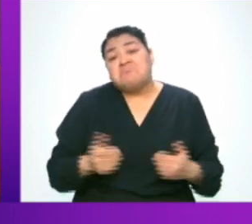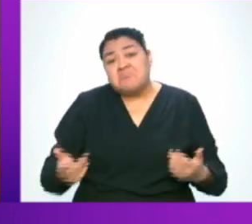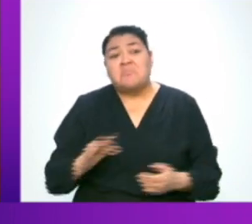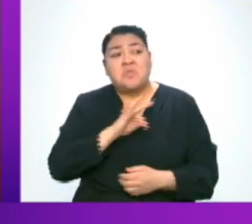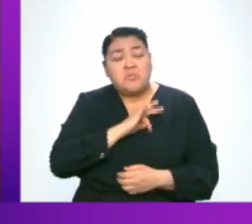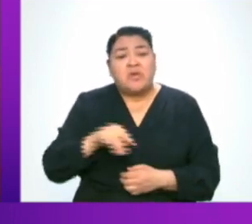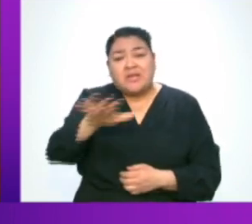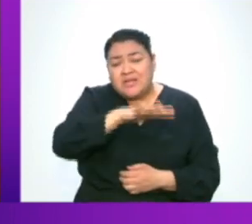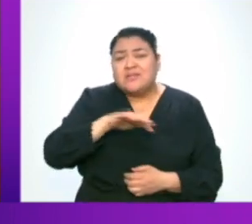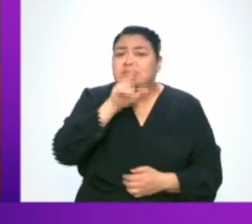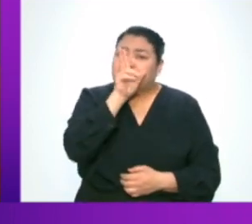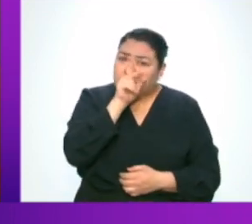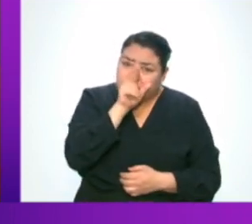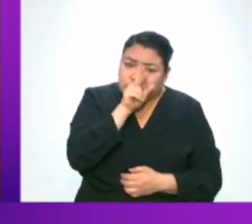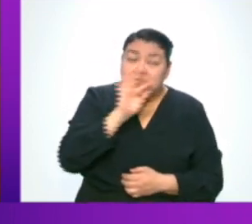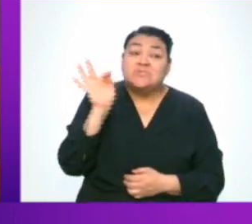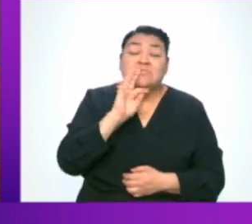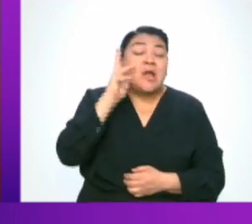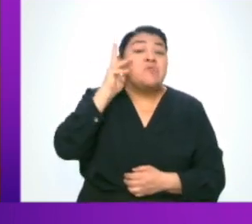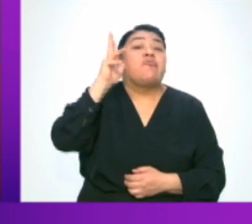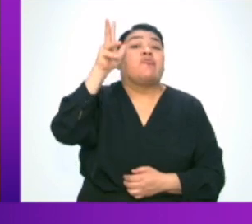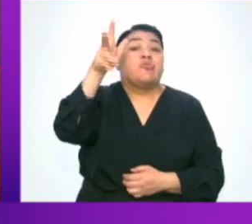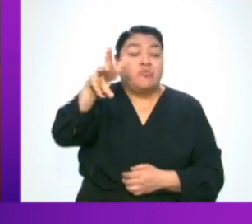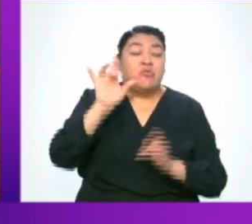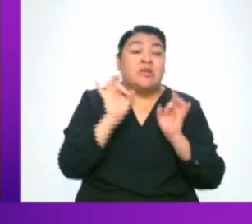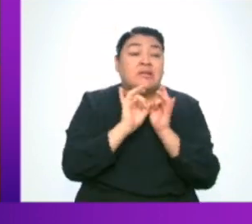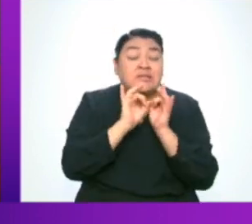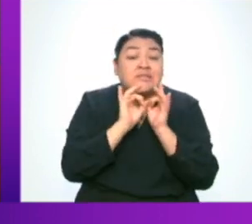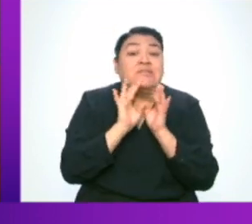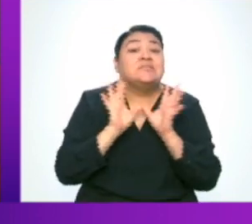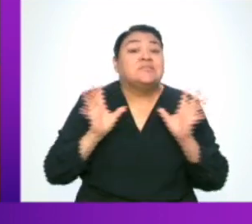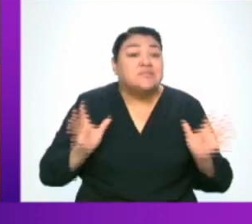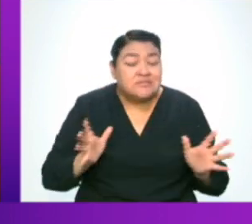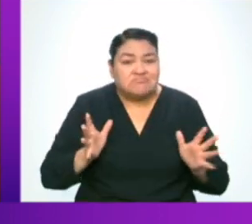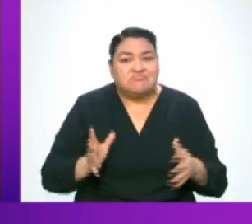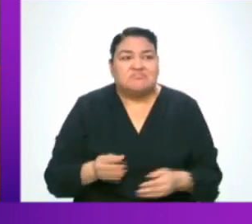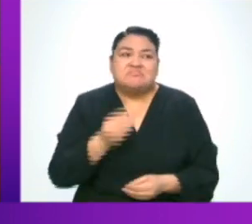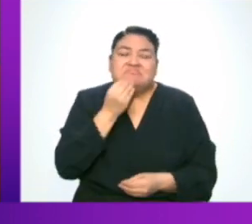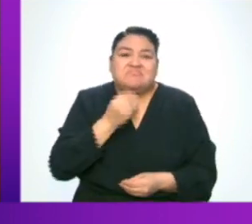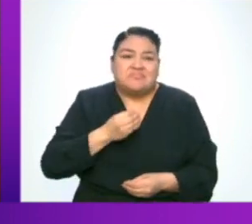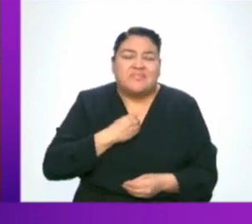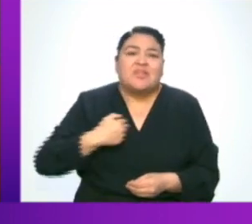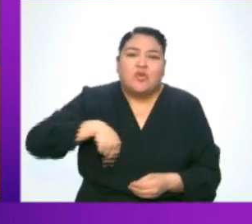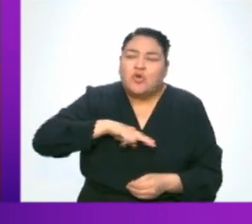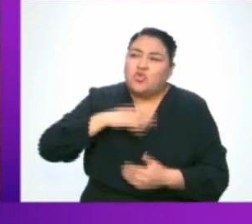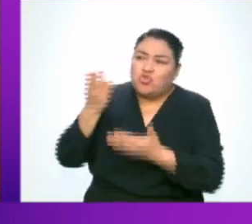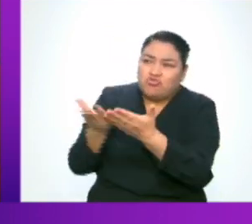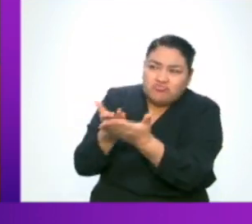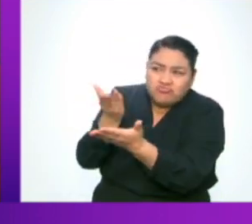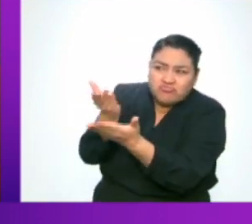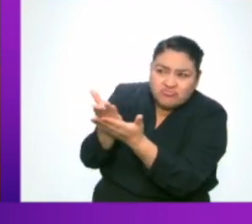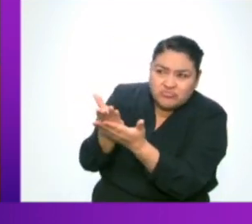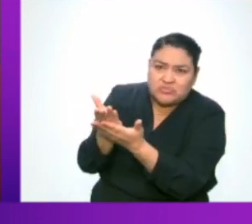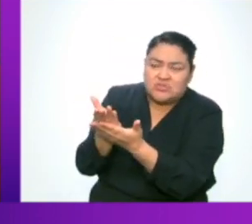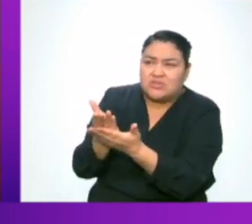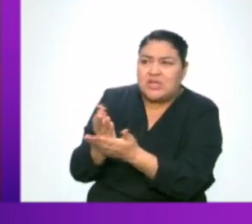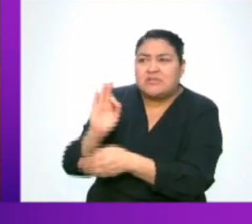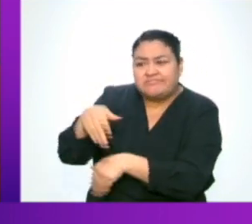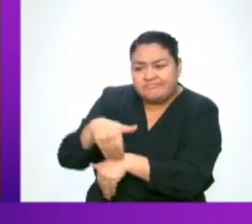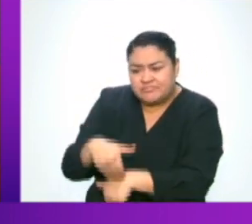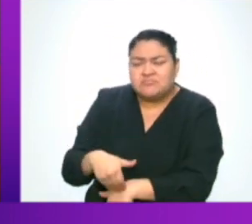preocupación y que si en un momento dado no había alternativa nosotros fuimos a defendernos nos fuimos a sumar a la